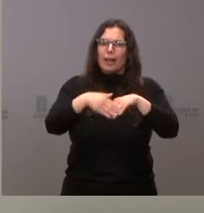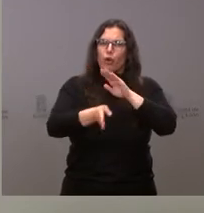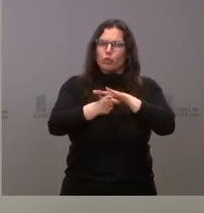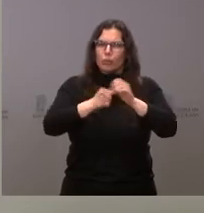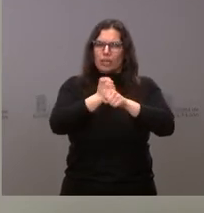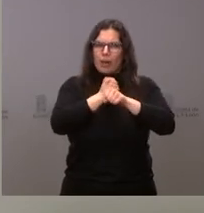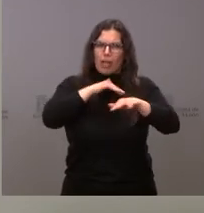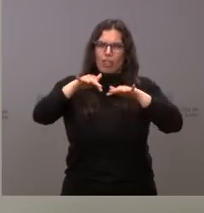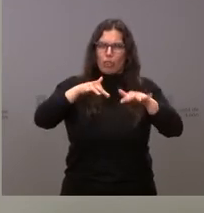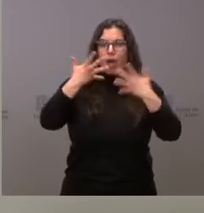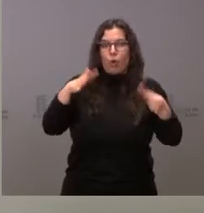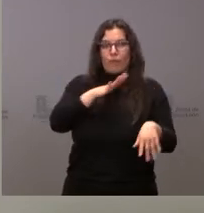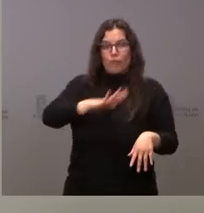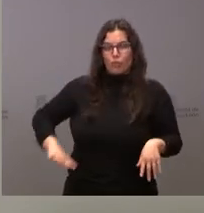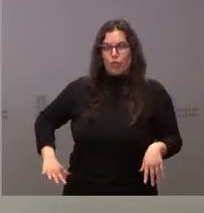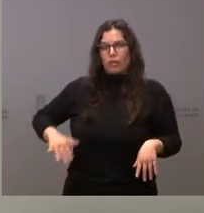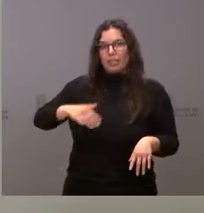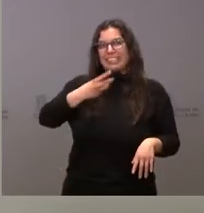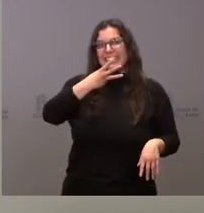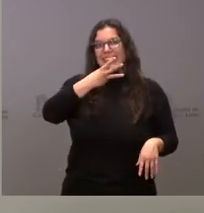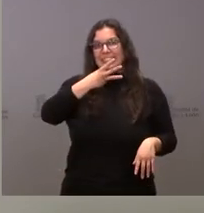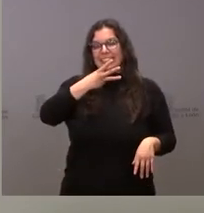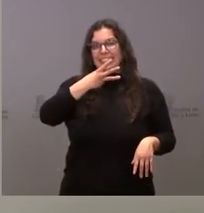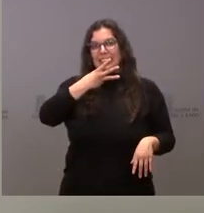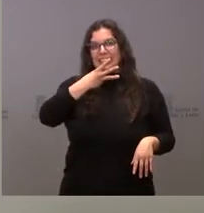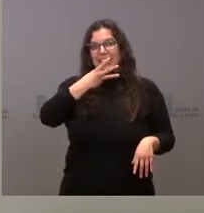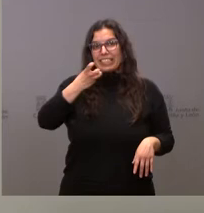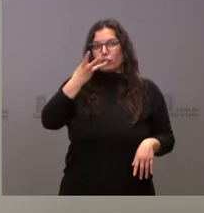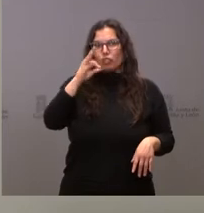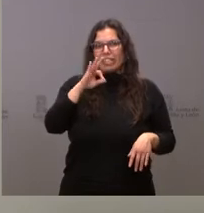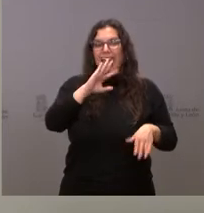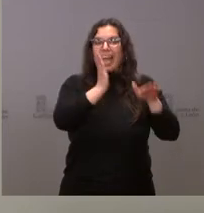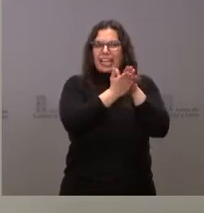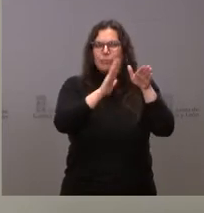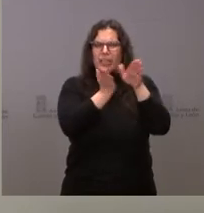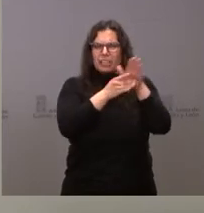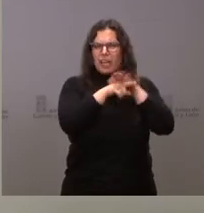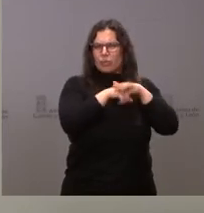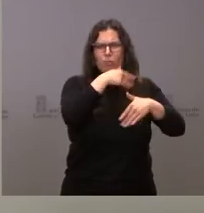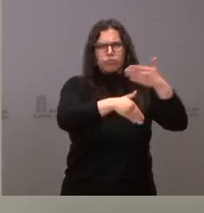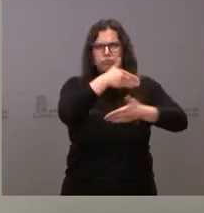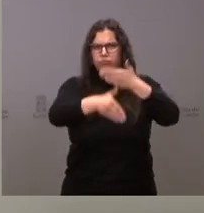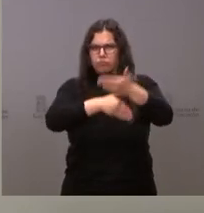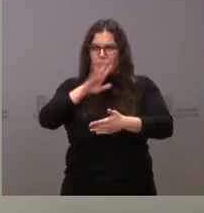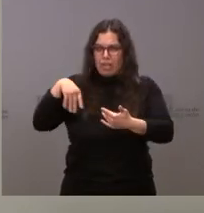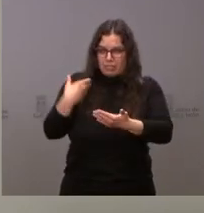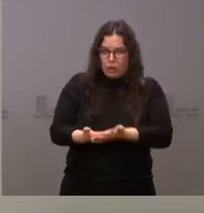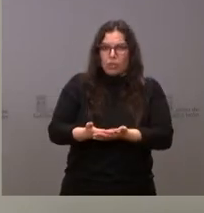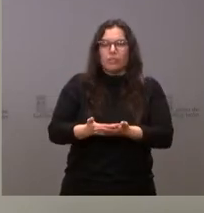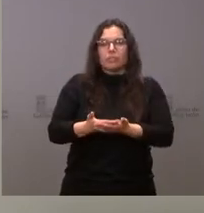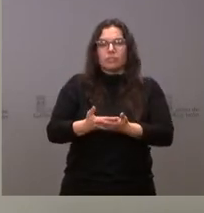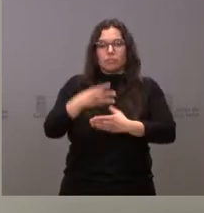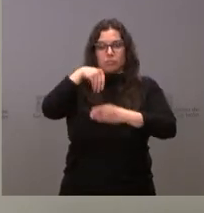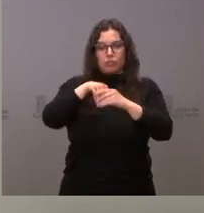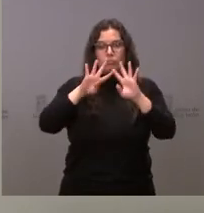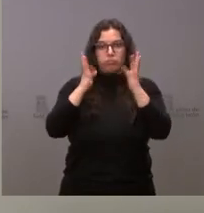estas circunstancias son más de trescientos treinta los expedientes que se han tramitado contando el día de hoy por el consejo de